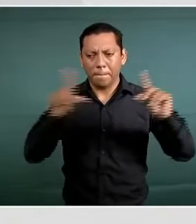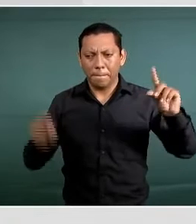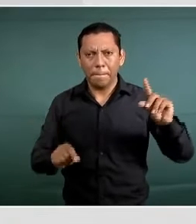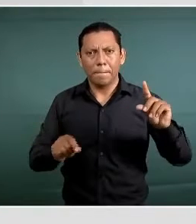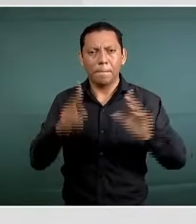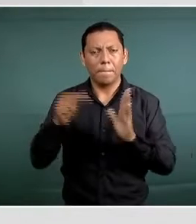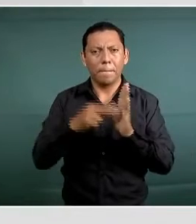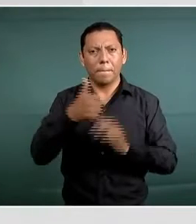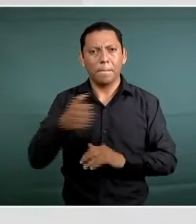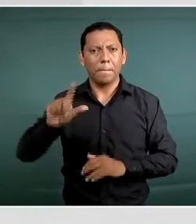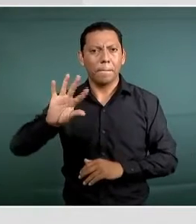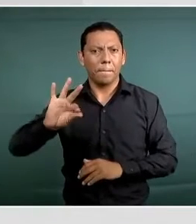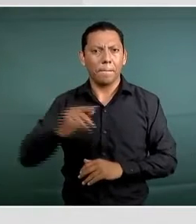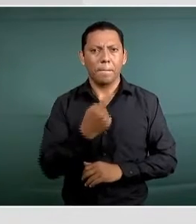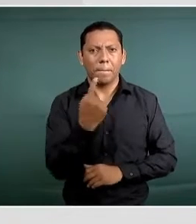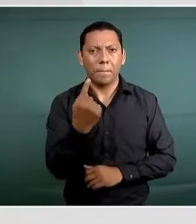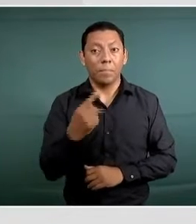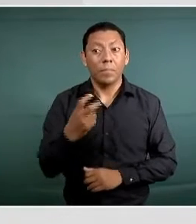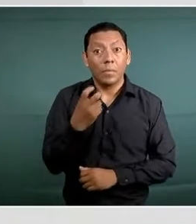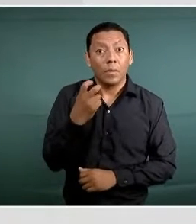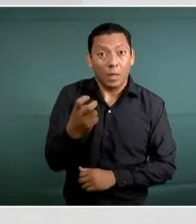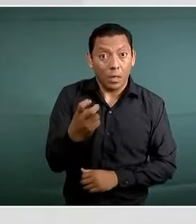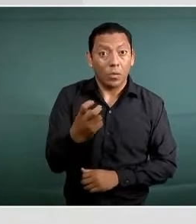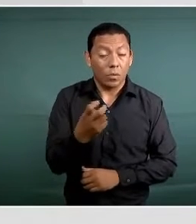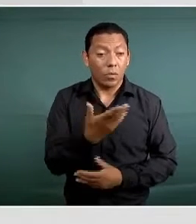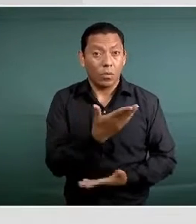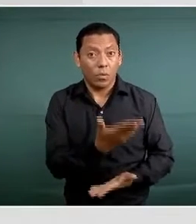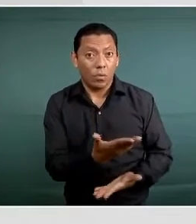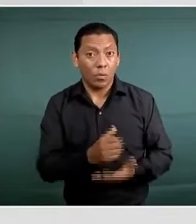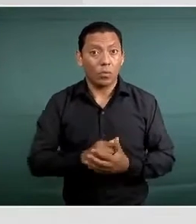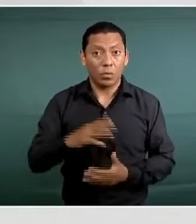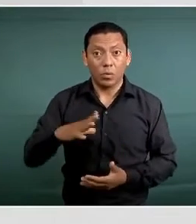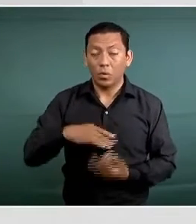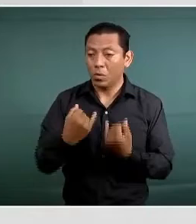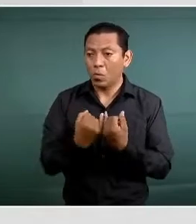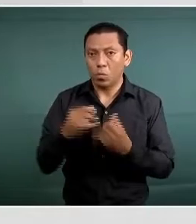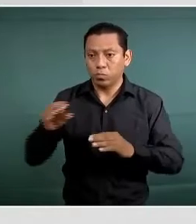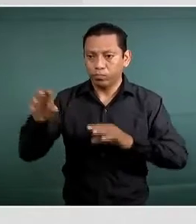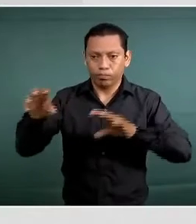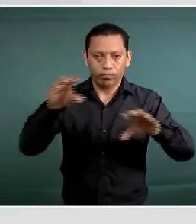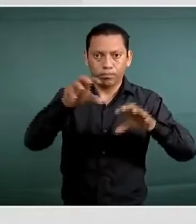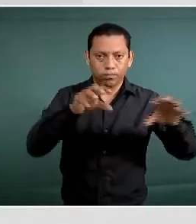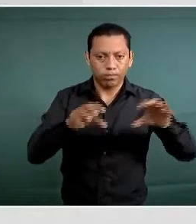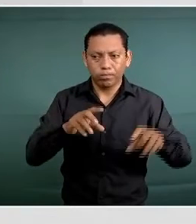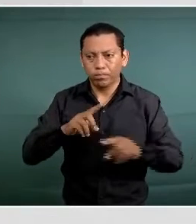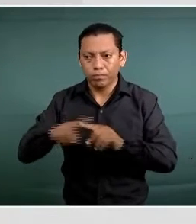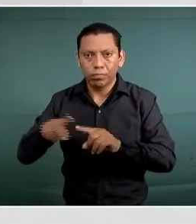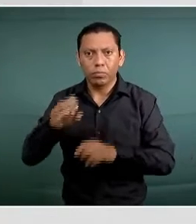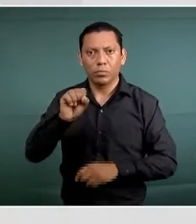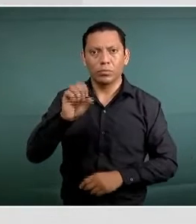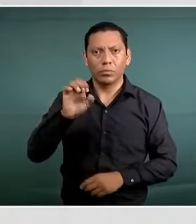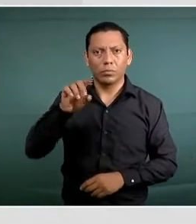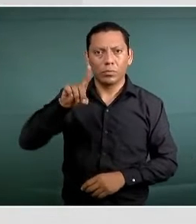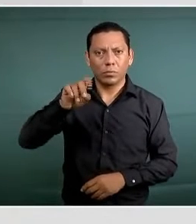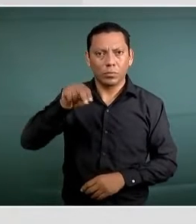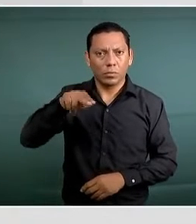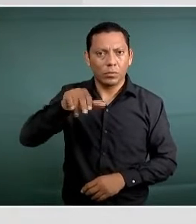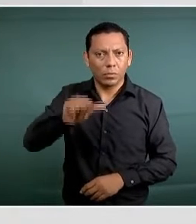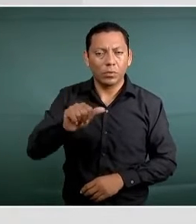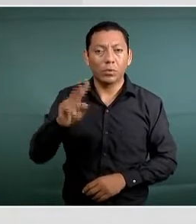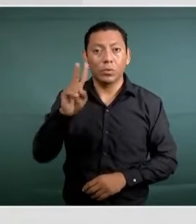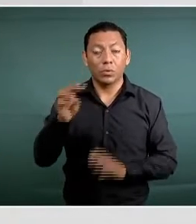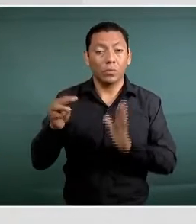.641. Estos efectivos, sumados al despliegue que tiene Sedena, que son 2